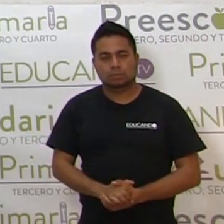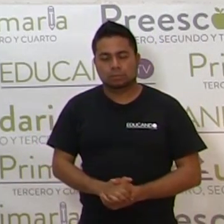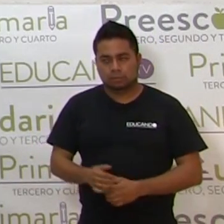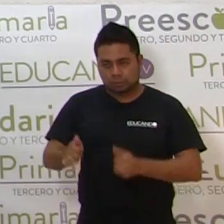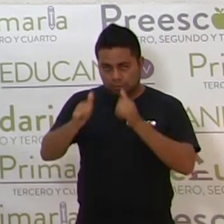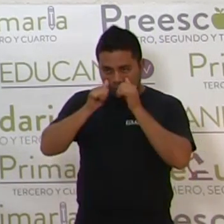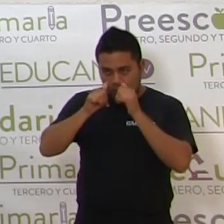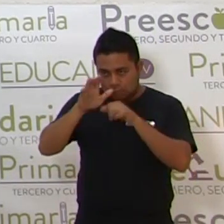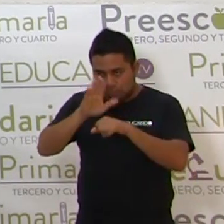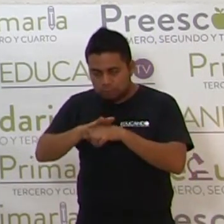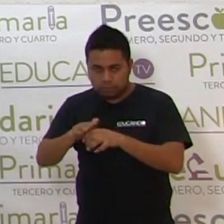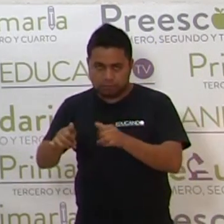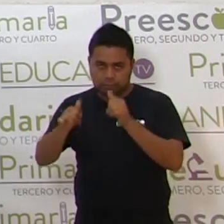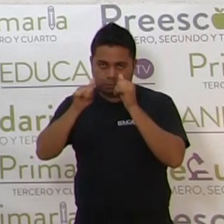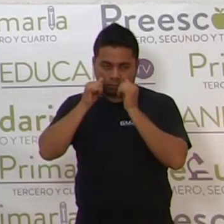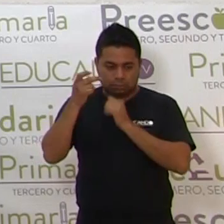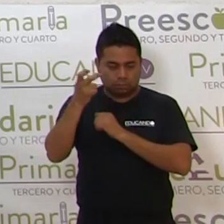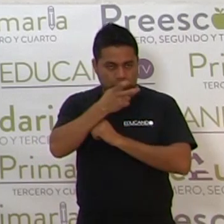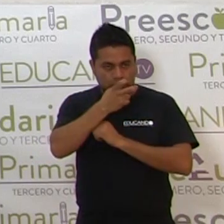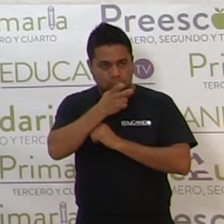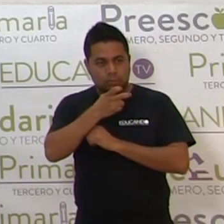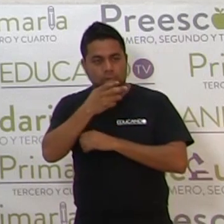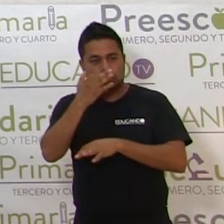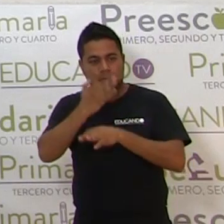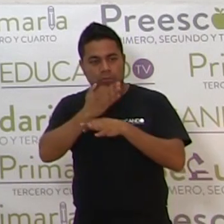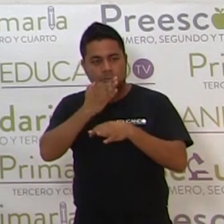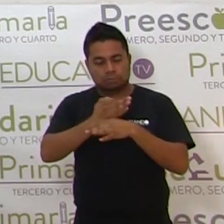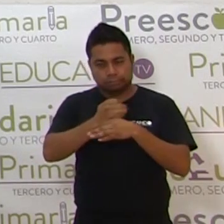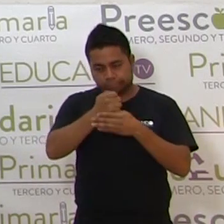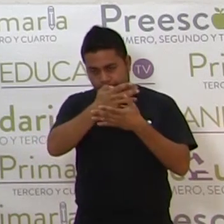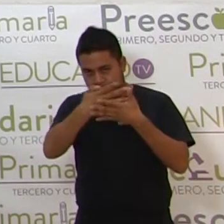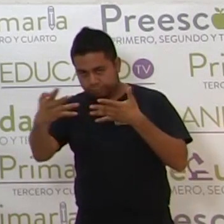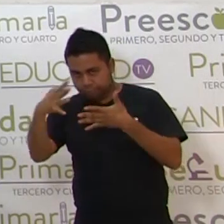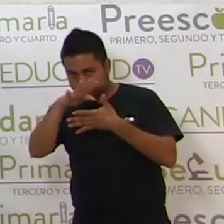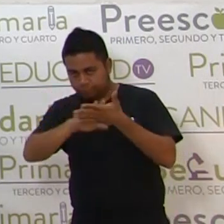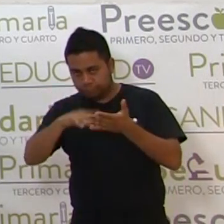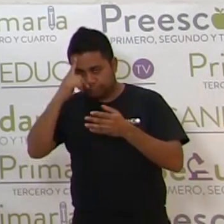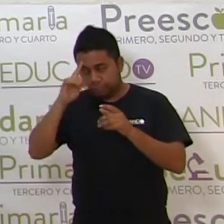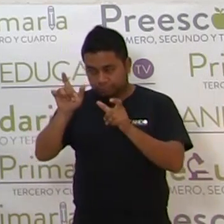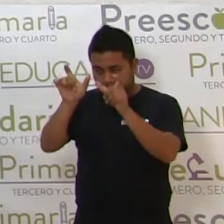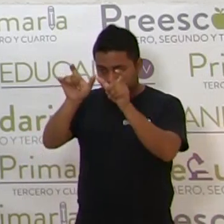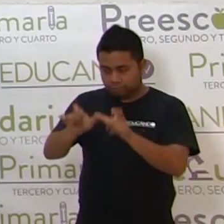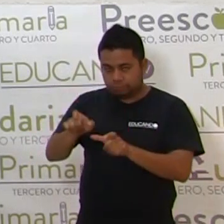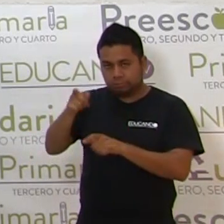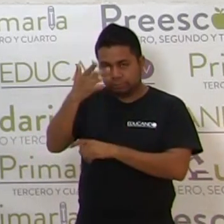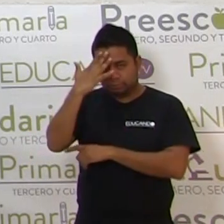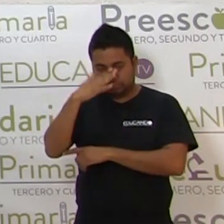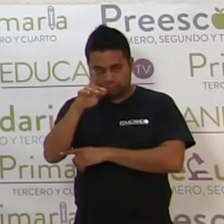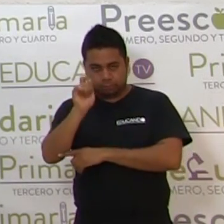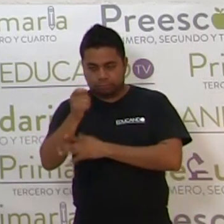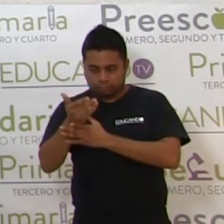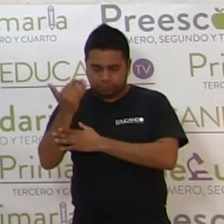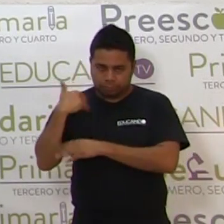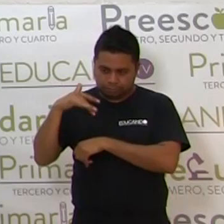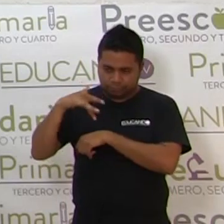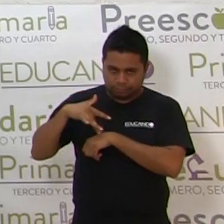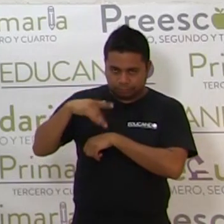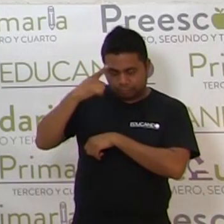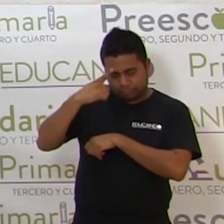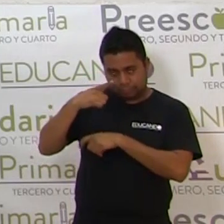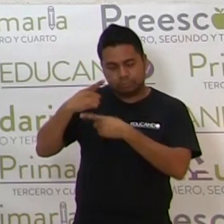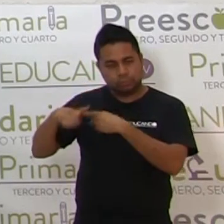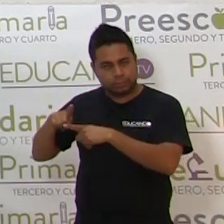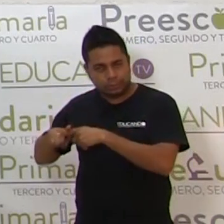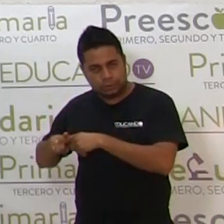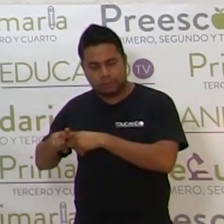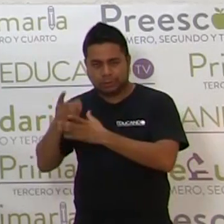Atención, niños y niñas. Este cuadrito que tenemos acá, que es una tabla de doble entrada que tú ya has trabajado en varias